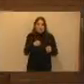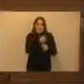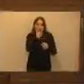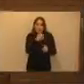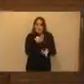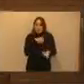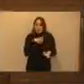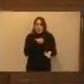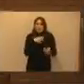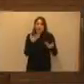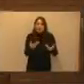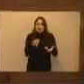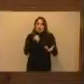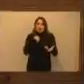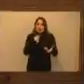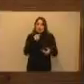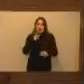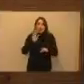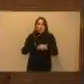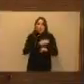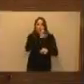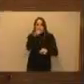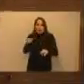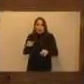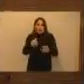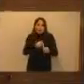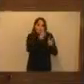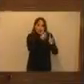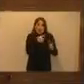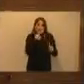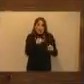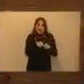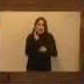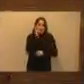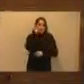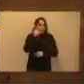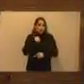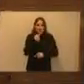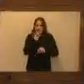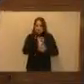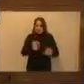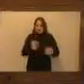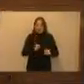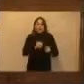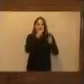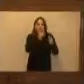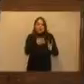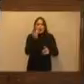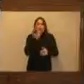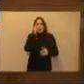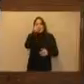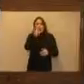lo tanto, yo no voy a culpar como usted está haciendo ya con la acusación. Imagínense ustedes una persona que haya trabajado